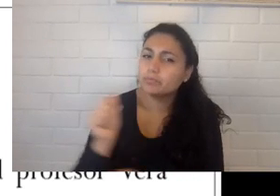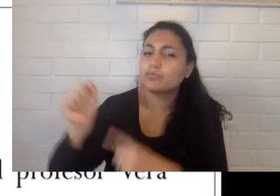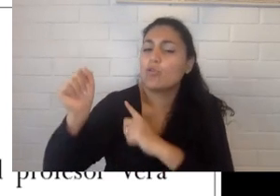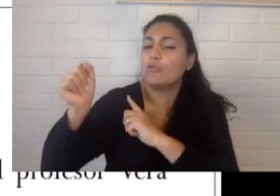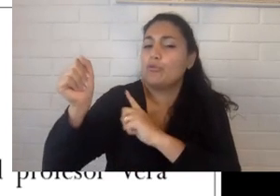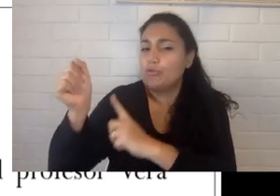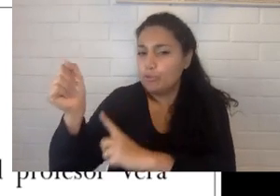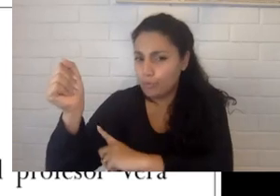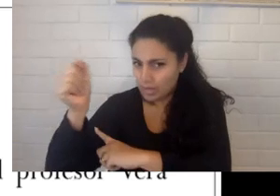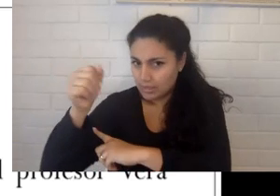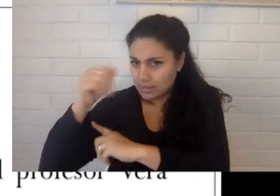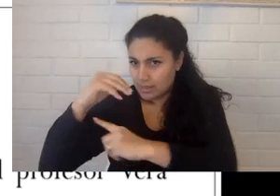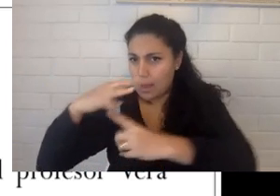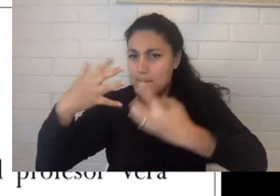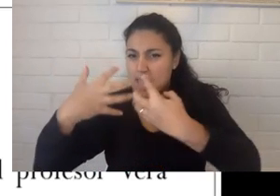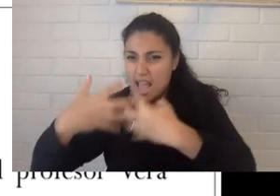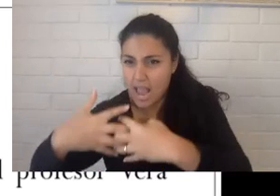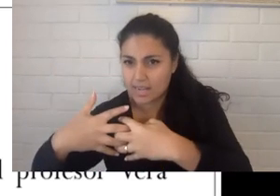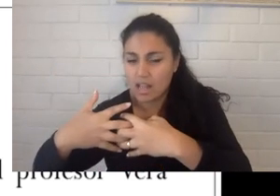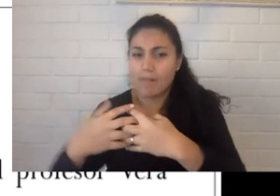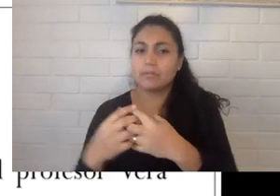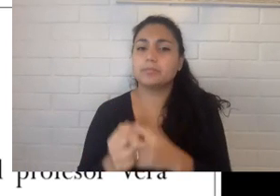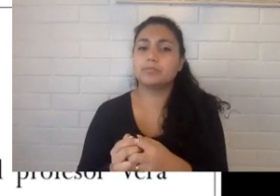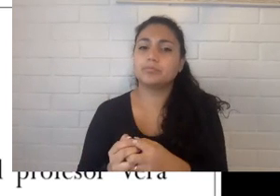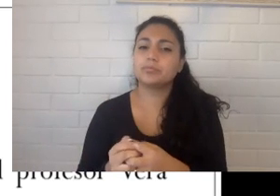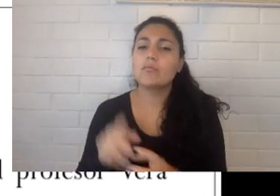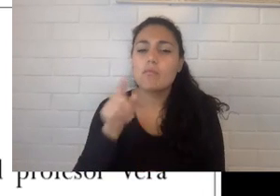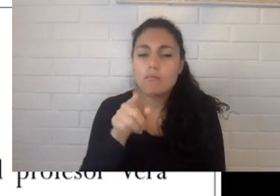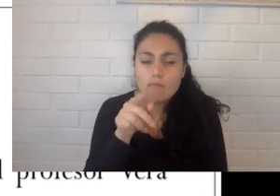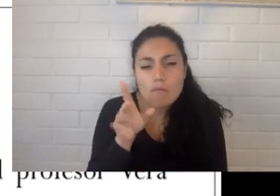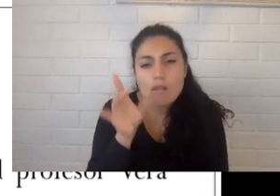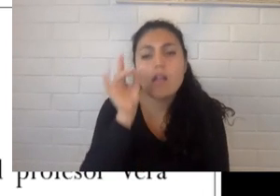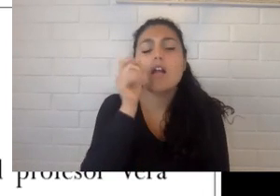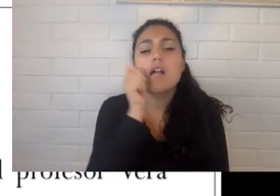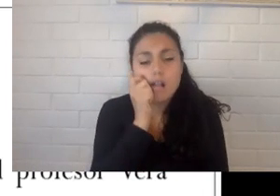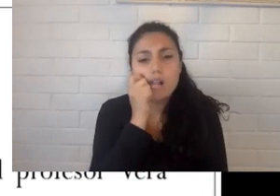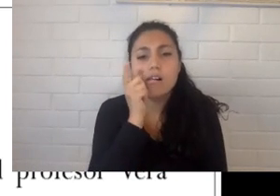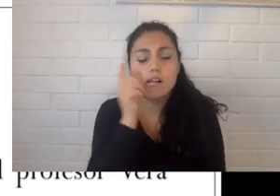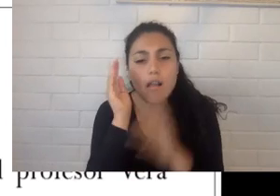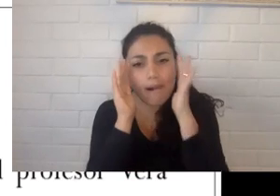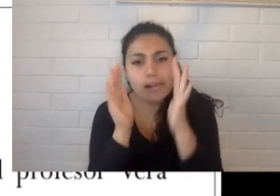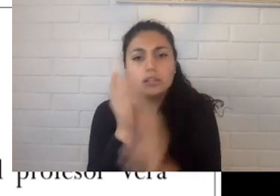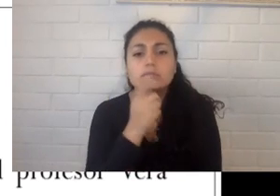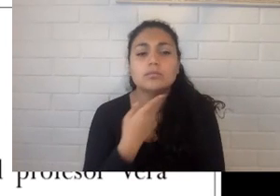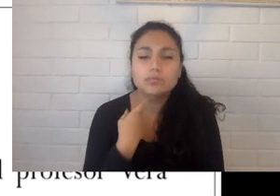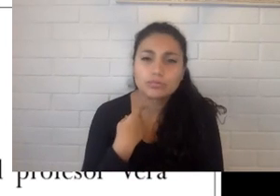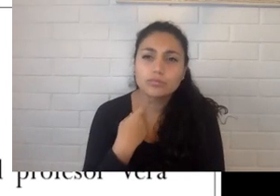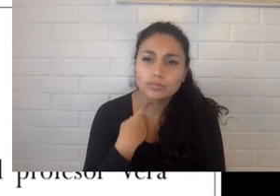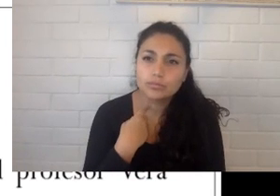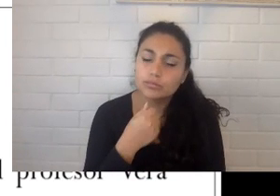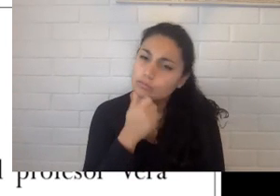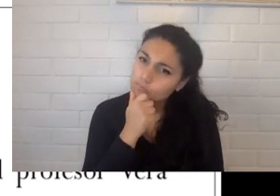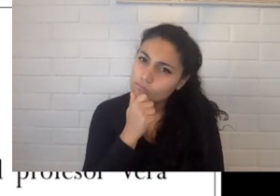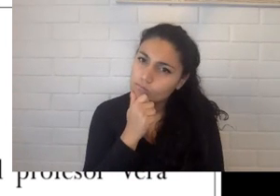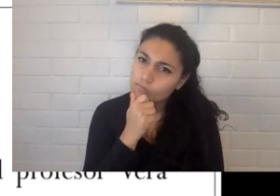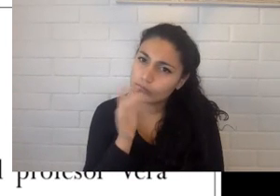viene predispuesta en la palabra, lo mecánico, ¿ya? Lo que a mí me llama la atención de esta definición, y que lo